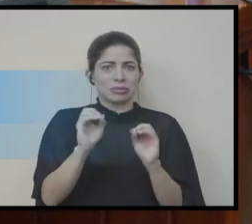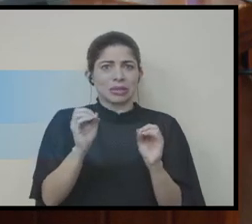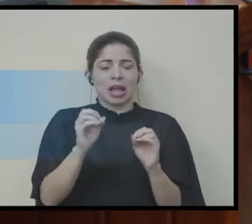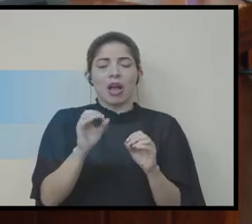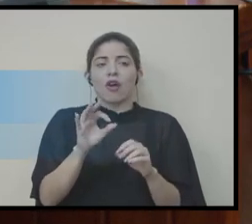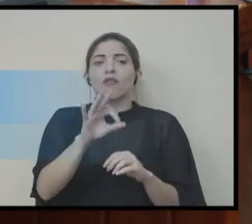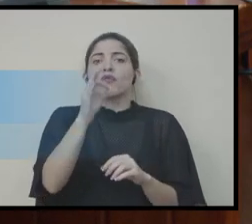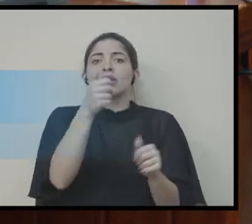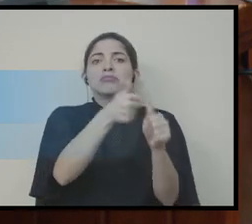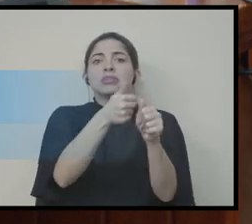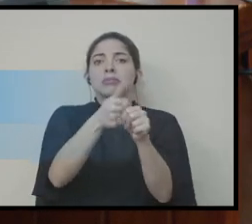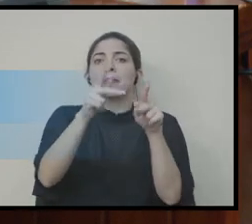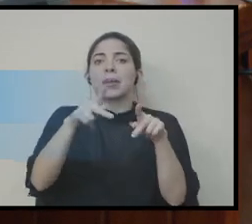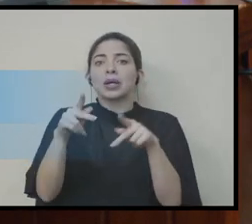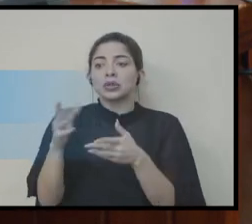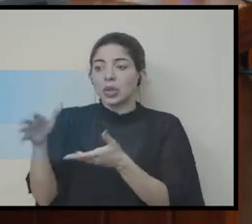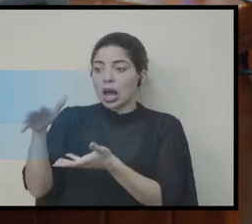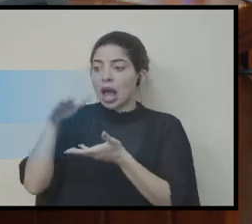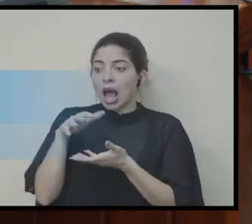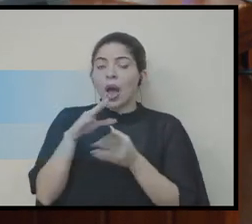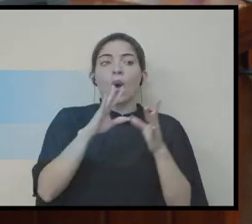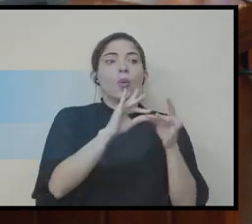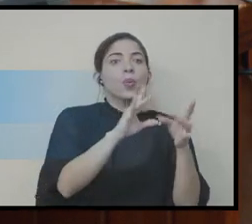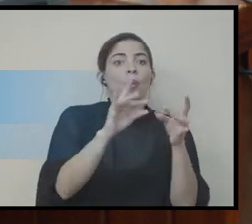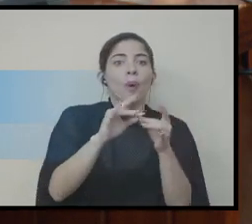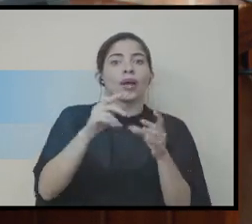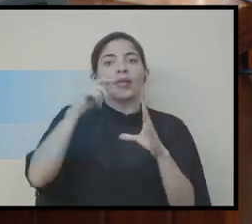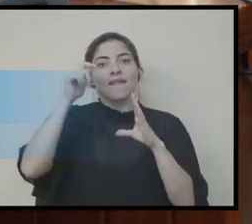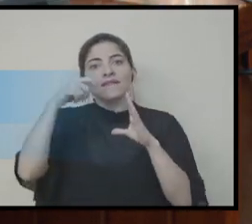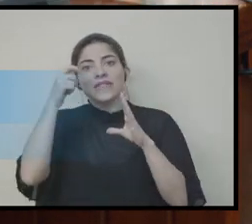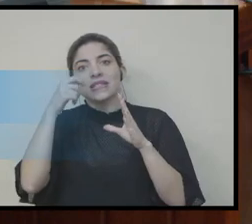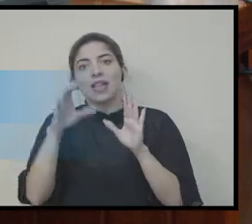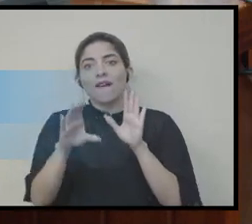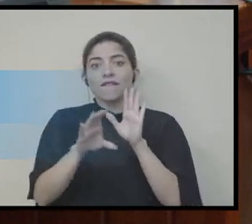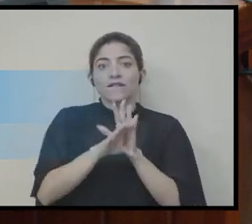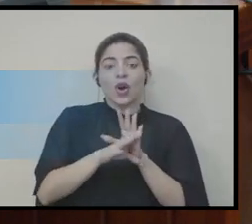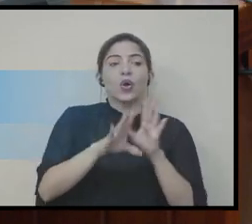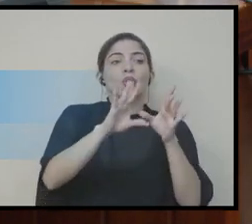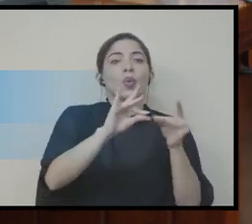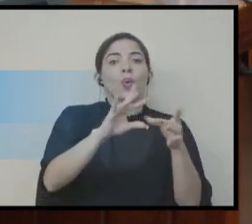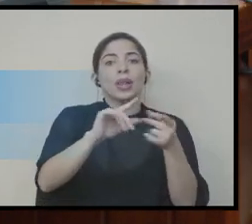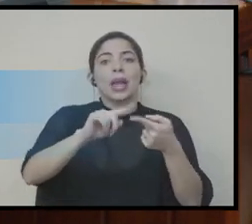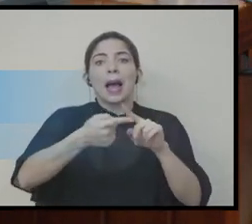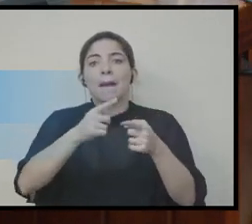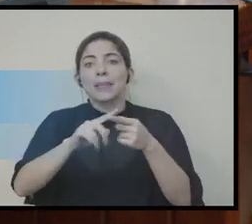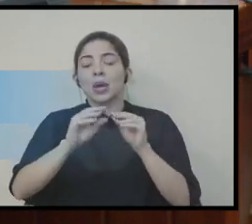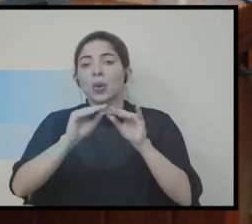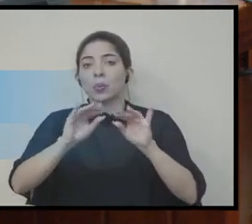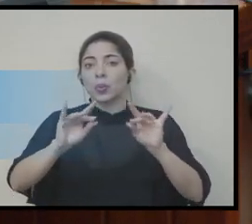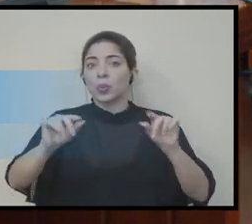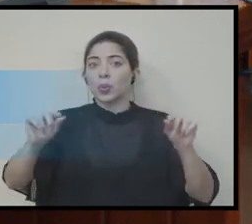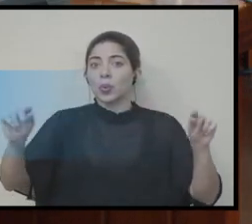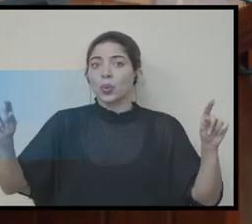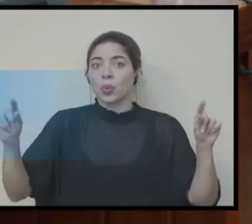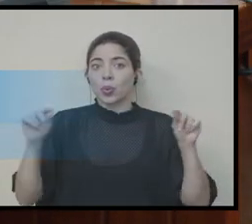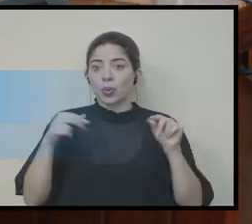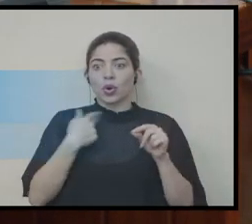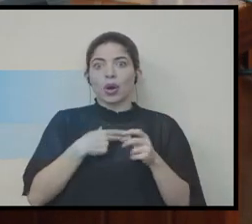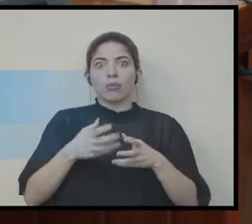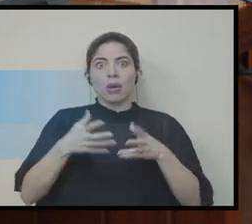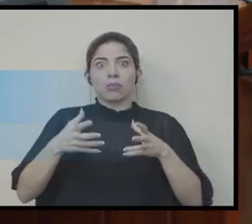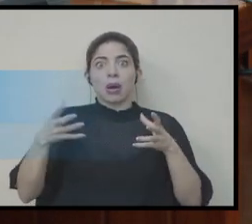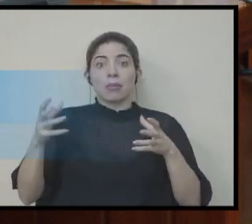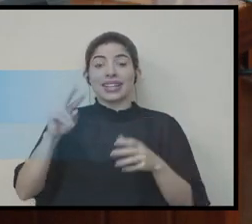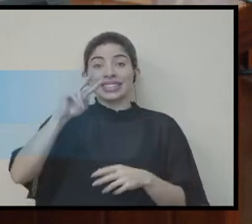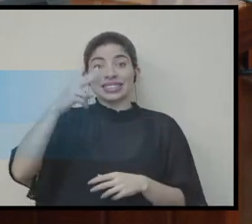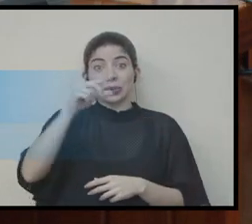puro, cada persona que le llegaba, posteaba un video, una foto y le contaba a un amigo, a lo que sea, empezamos a crecer y para